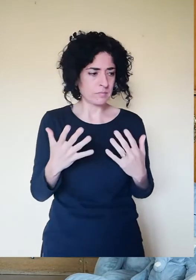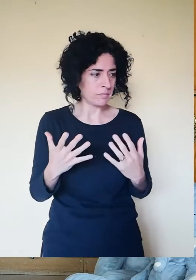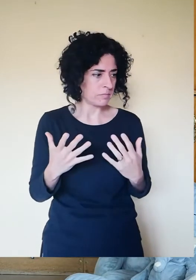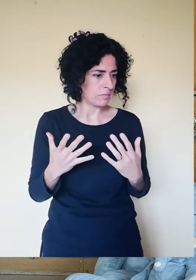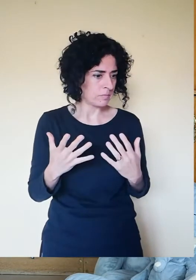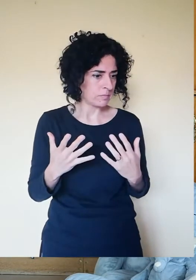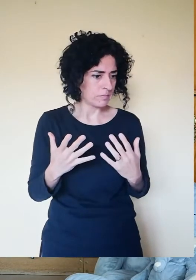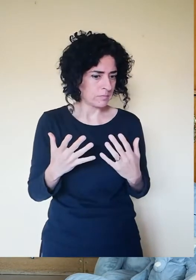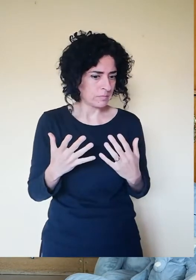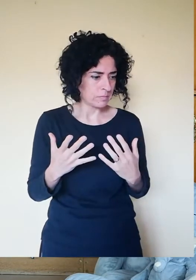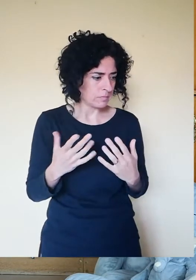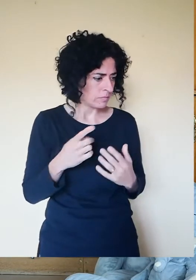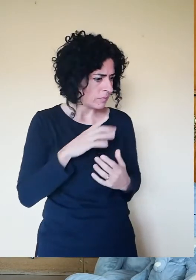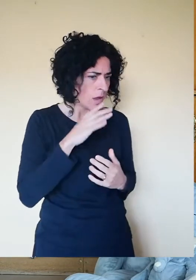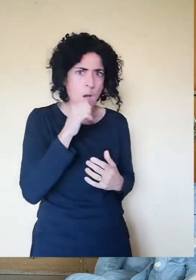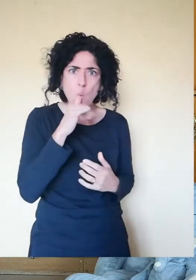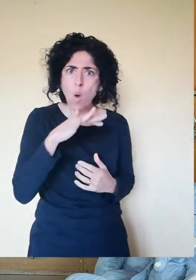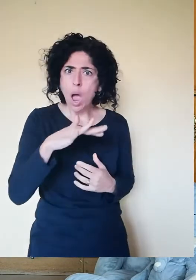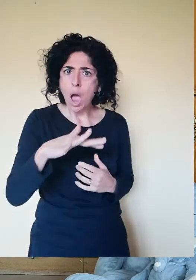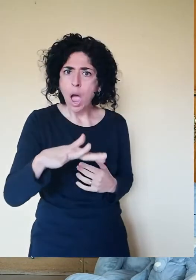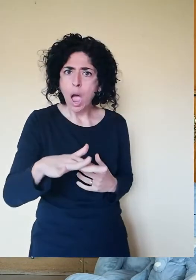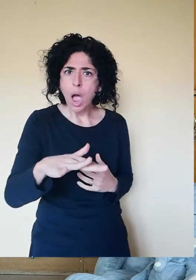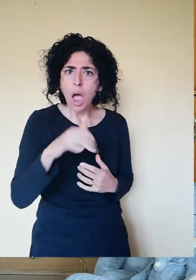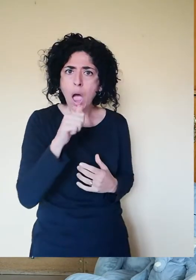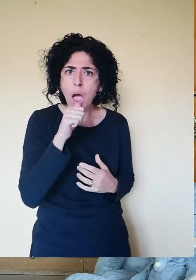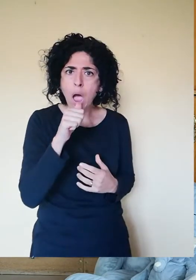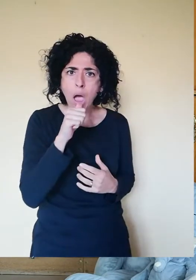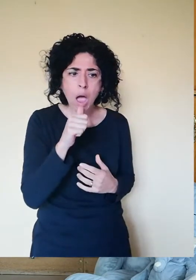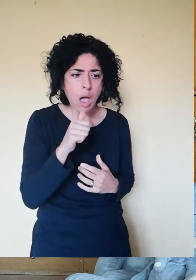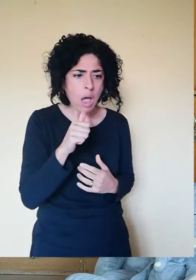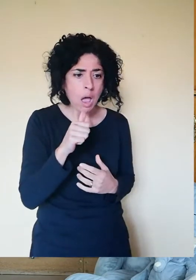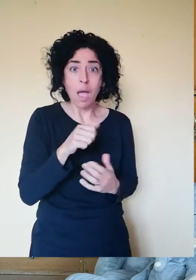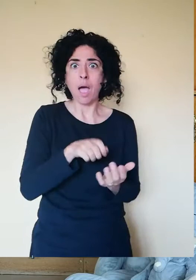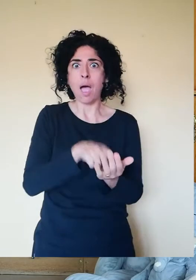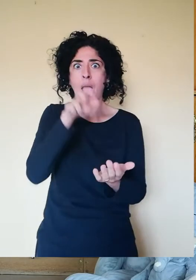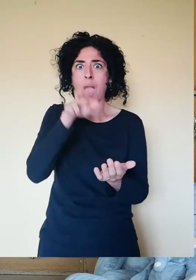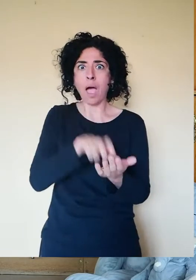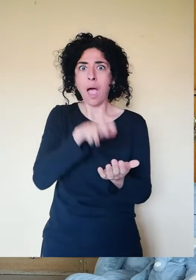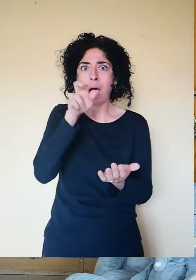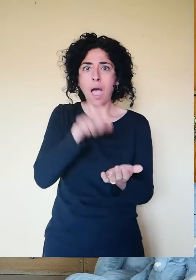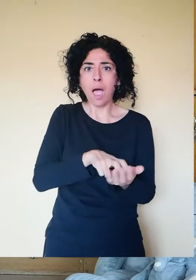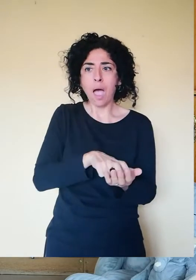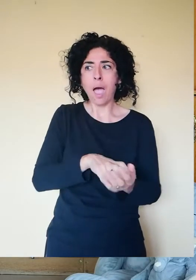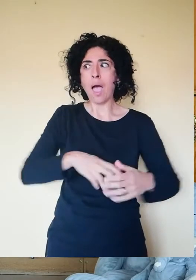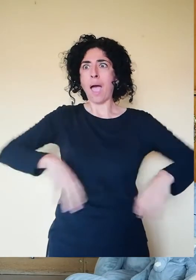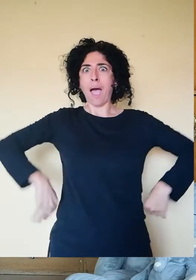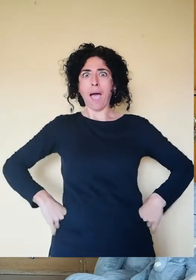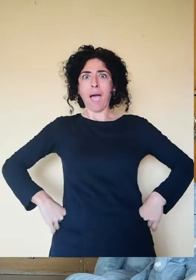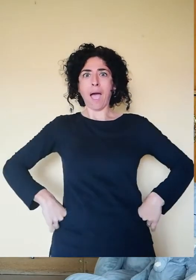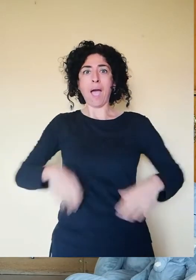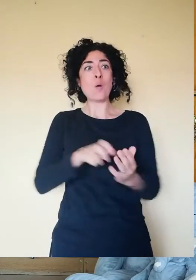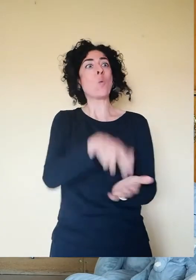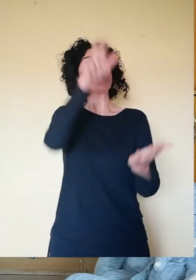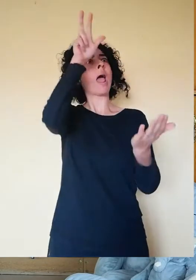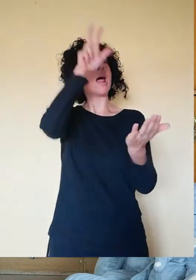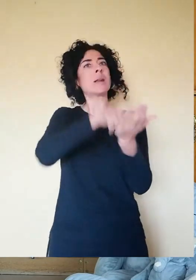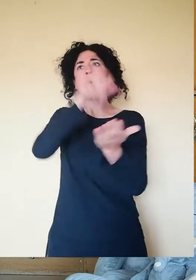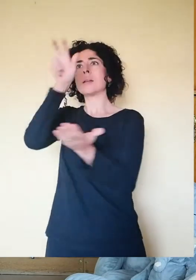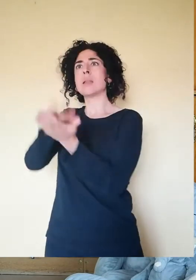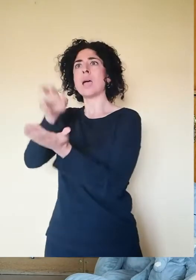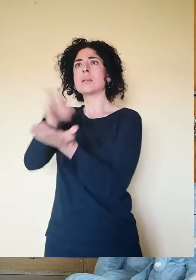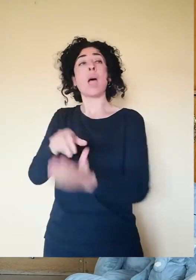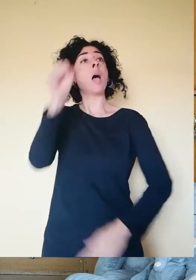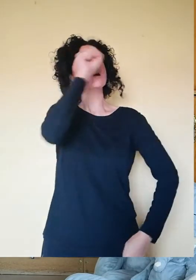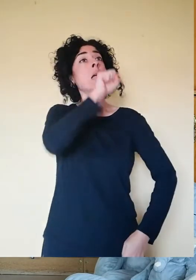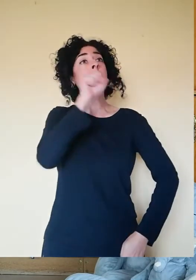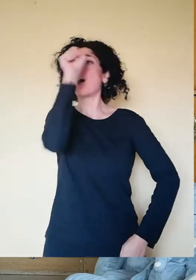Pero bueno, ¿quién tenemos aquí en el agua? ¿Quién es esta? ¡Ah! ¡La rana! Una